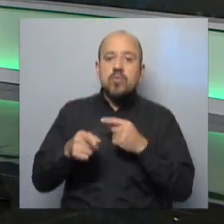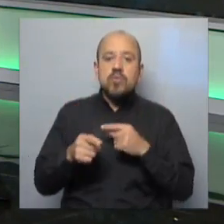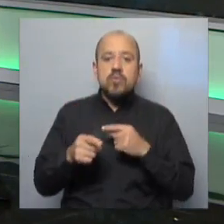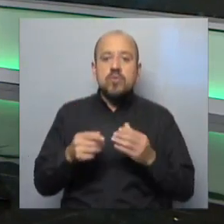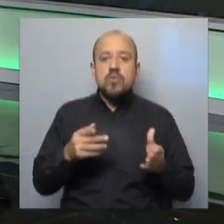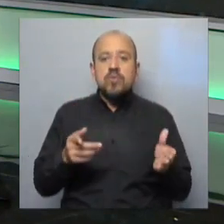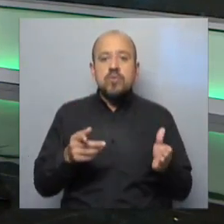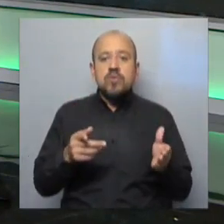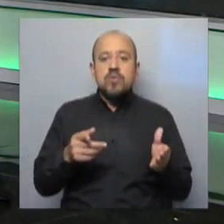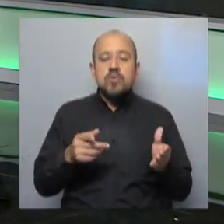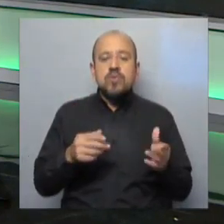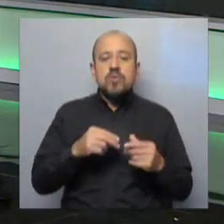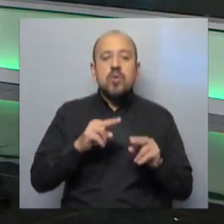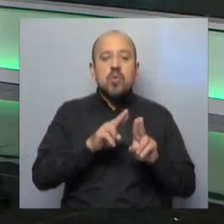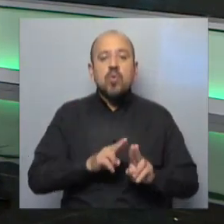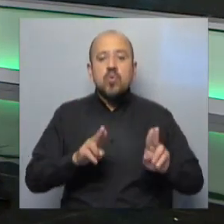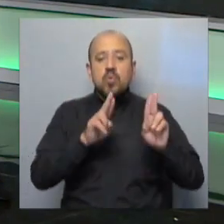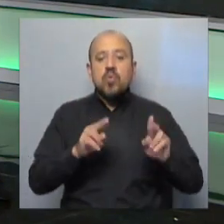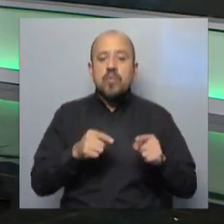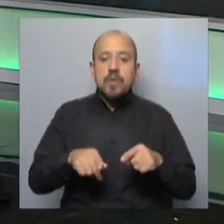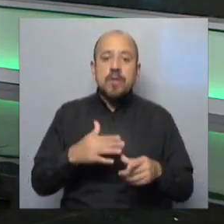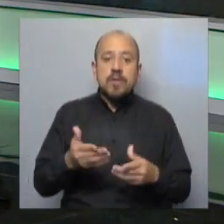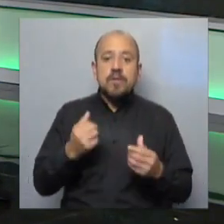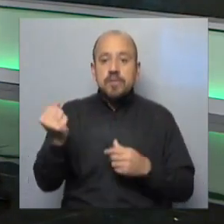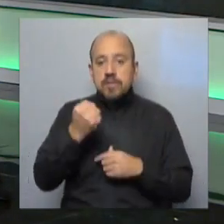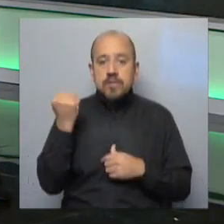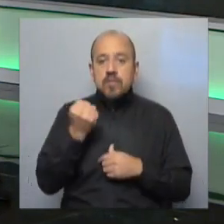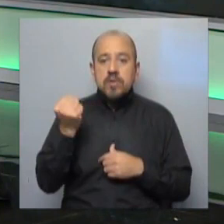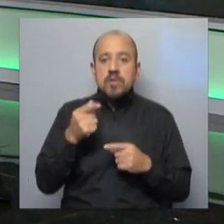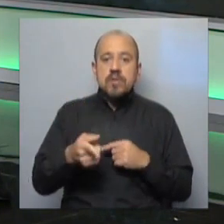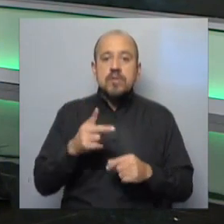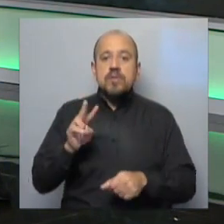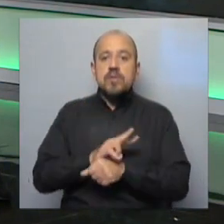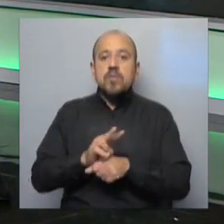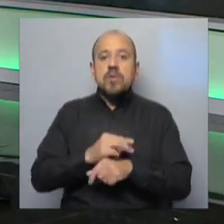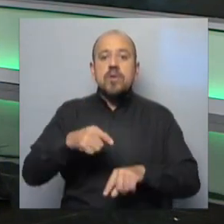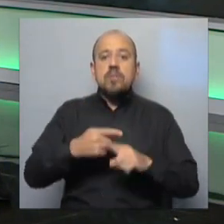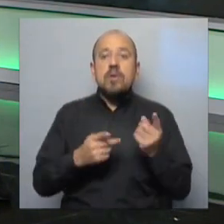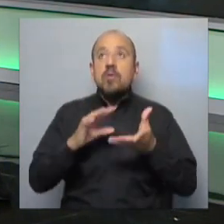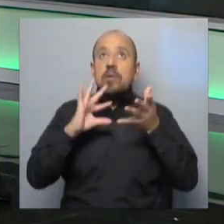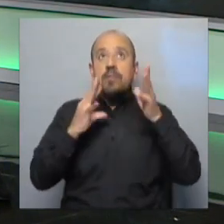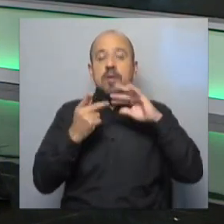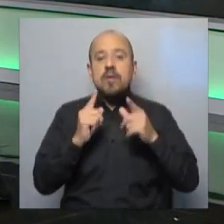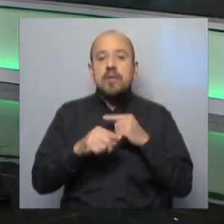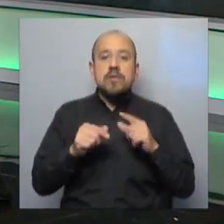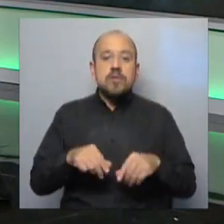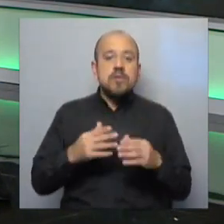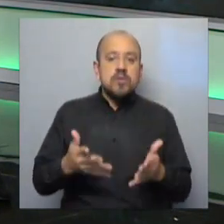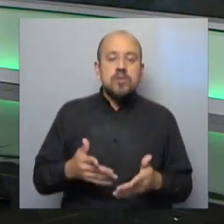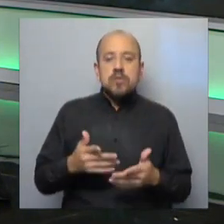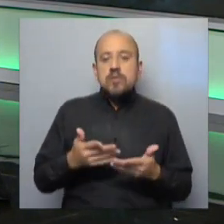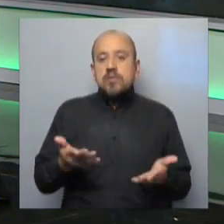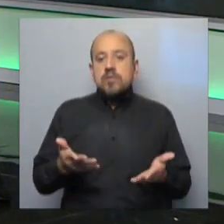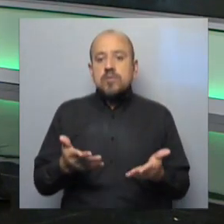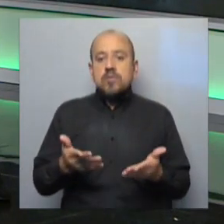fijo la organización de naciones unidas para destacar la importancia de cuidar el medio ambiente y los efectos que no cuidan lo pueden tener